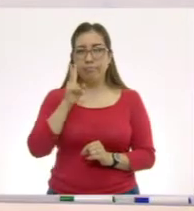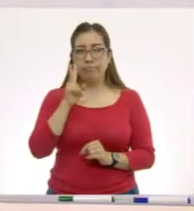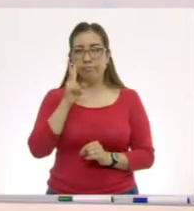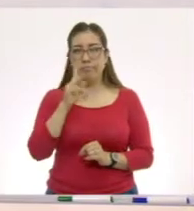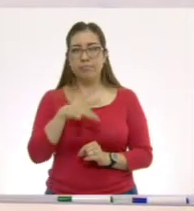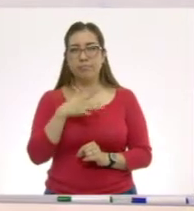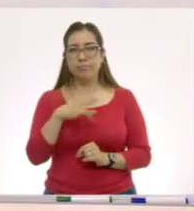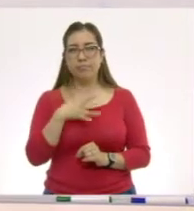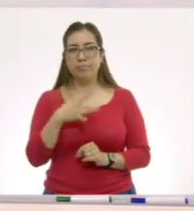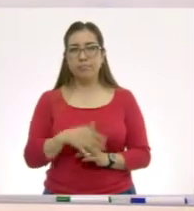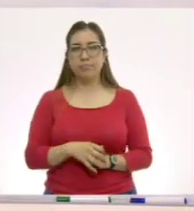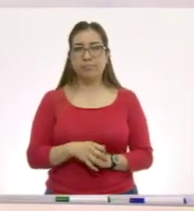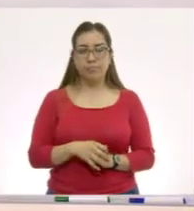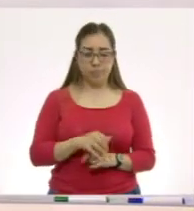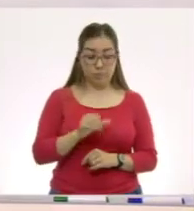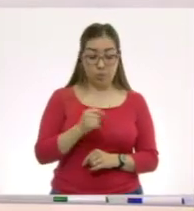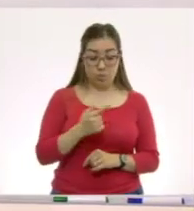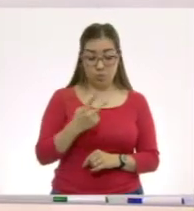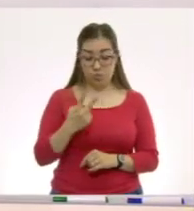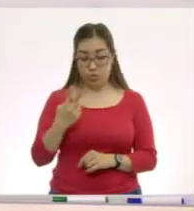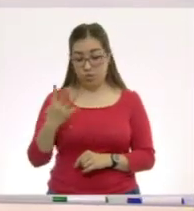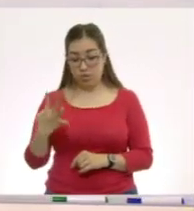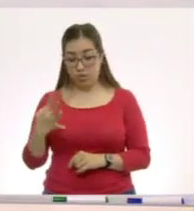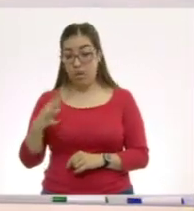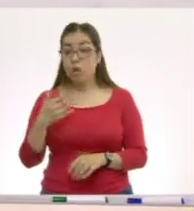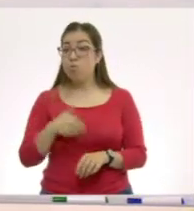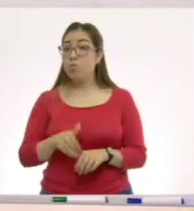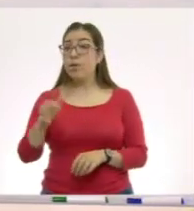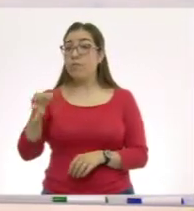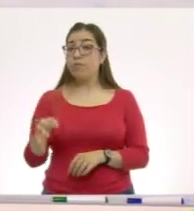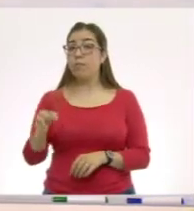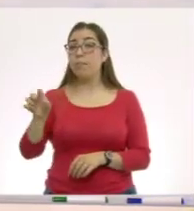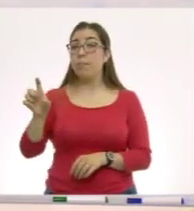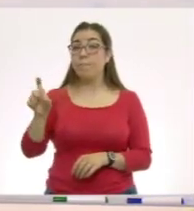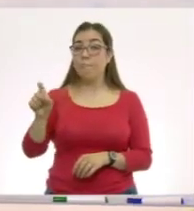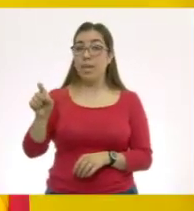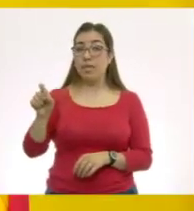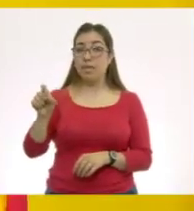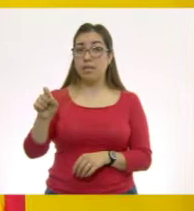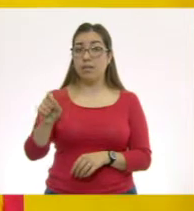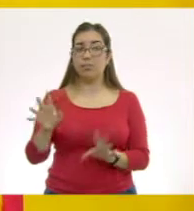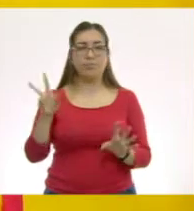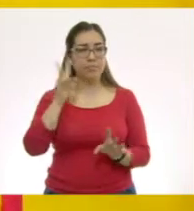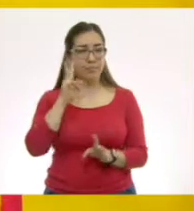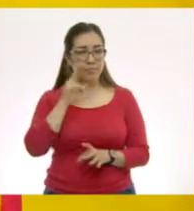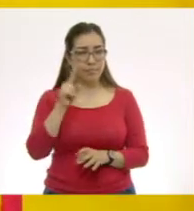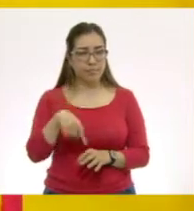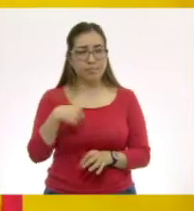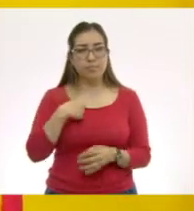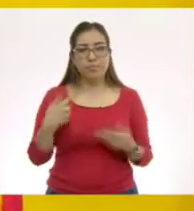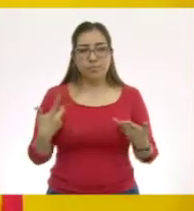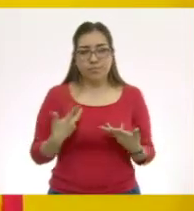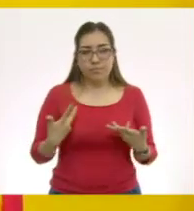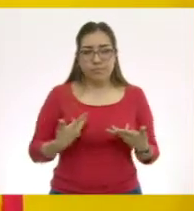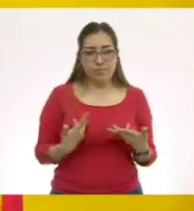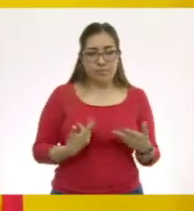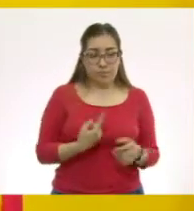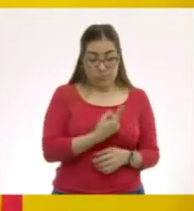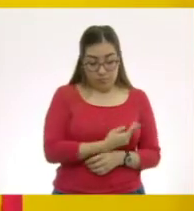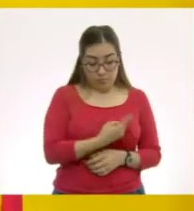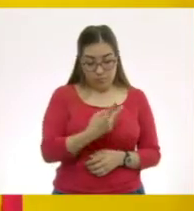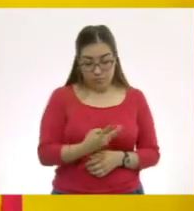16. 1, 2, 3, 4. 20, maestra. Pepe dice que el número 20. Entonces, en el abaco voy a agregar